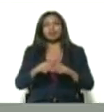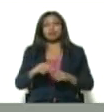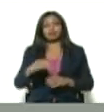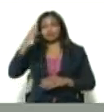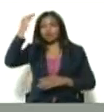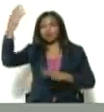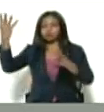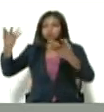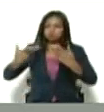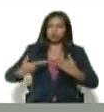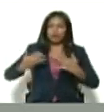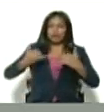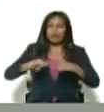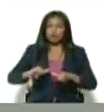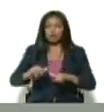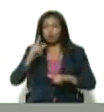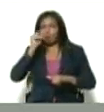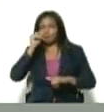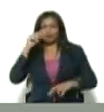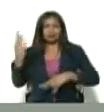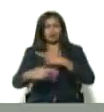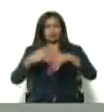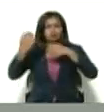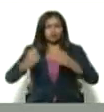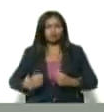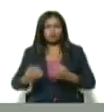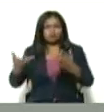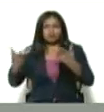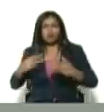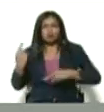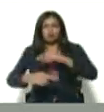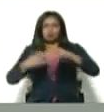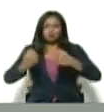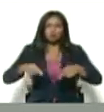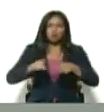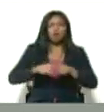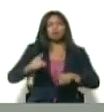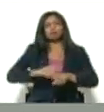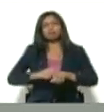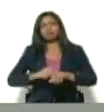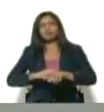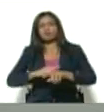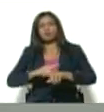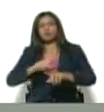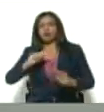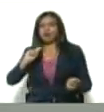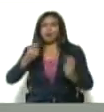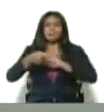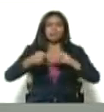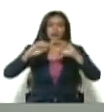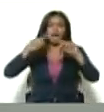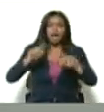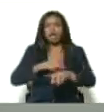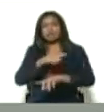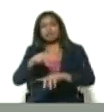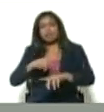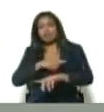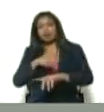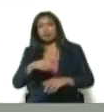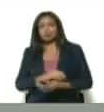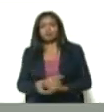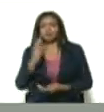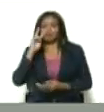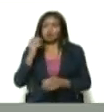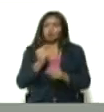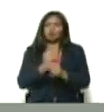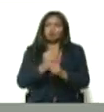Creador, un revolucionario que vino a revolucionar su tiempo y todos los tiempos. Tengo aquí un trabajo,